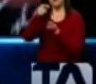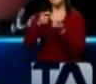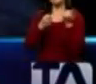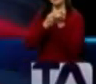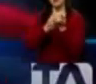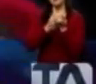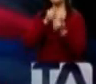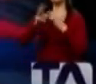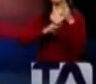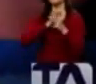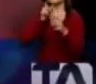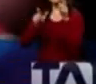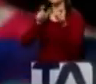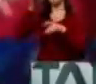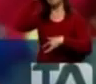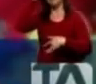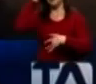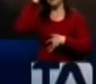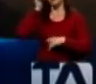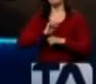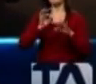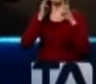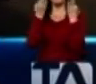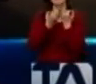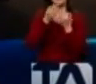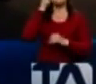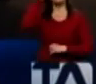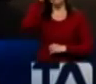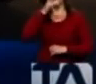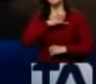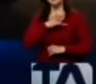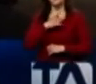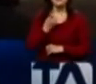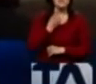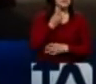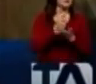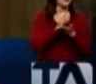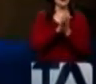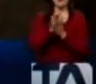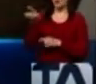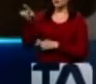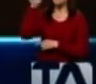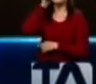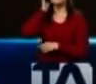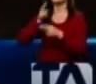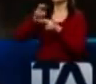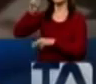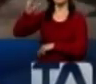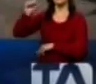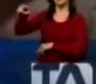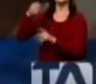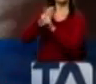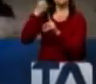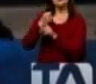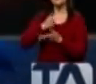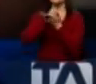una esperanza para aquellos padres que se sienten desolados, que no están solos, que tienen a alguien que también pasó por lo mismo y que está